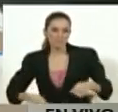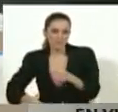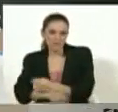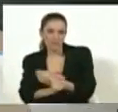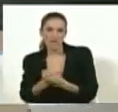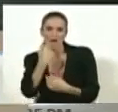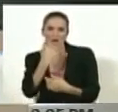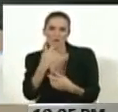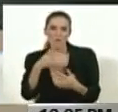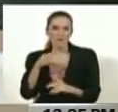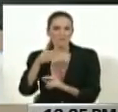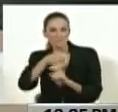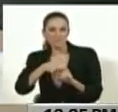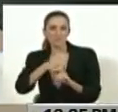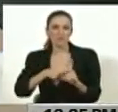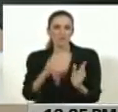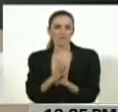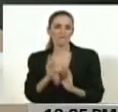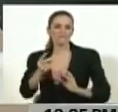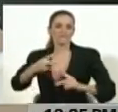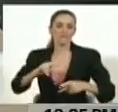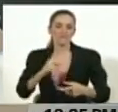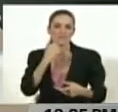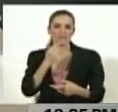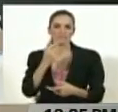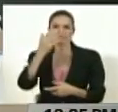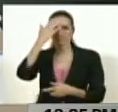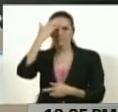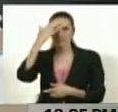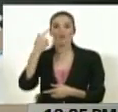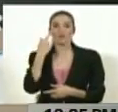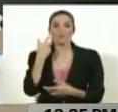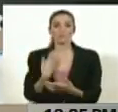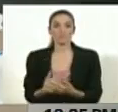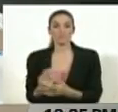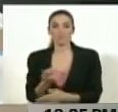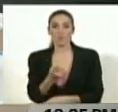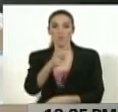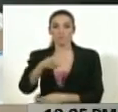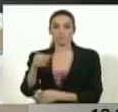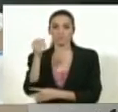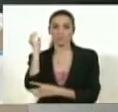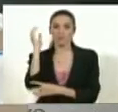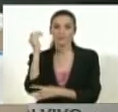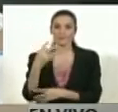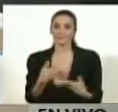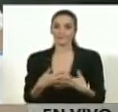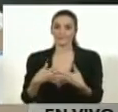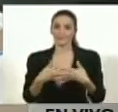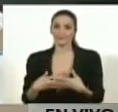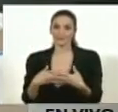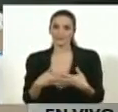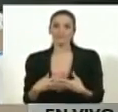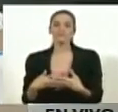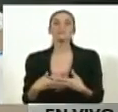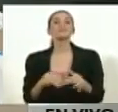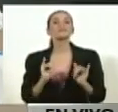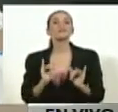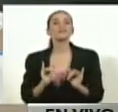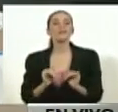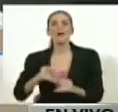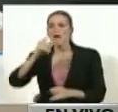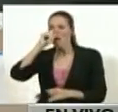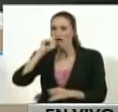presiones extorsiones vimos dos congresistas de los Estados Unidos de Norteamérica